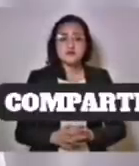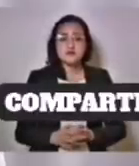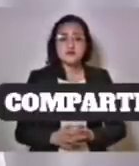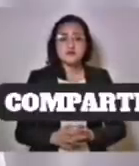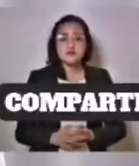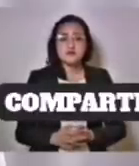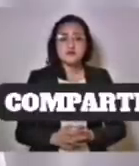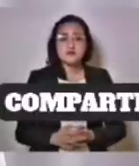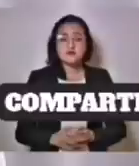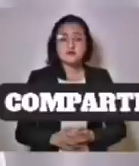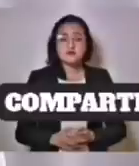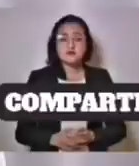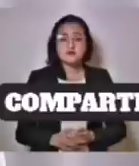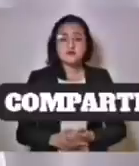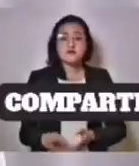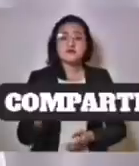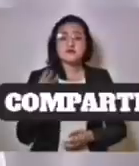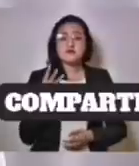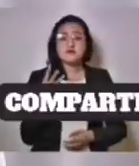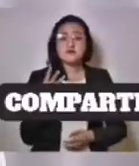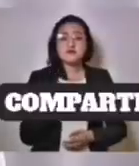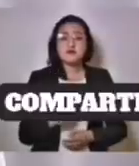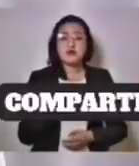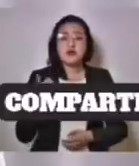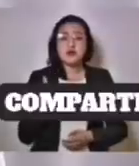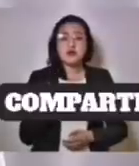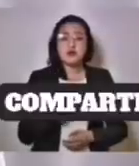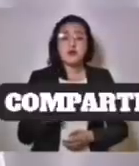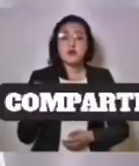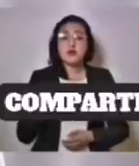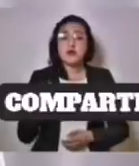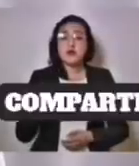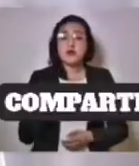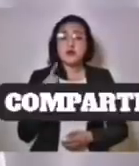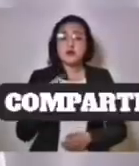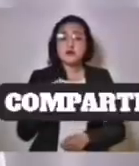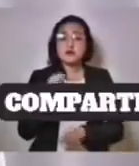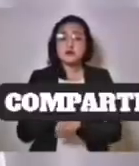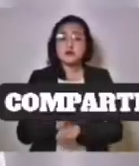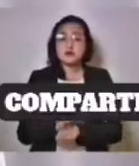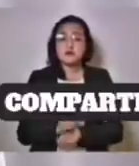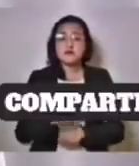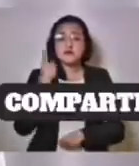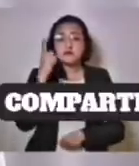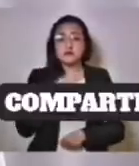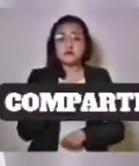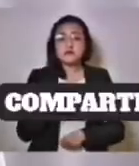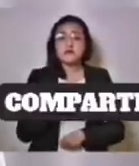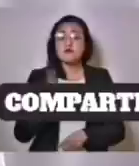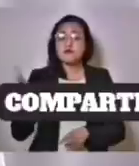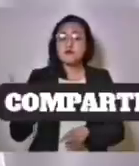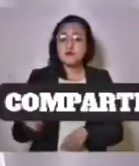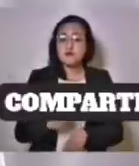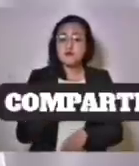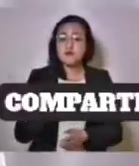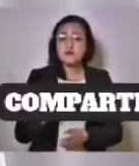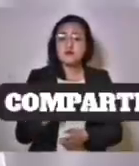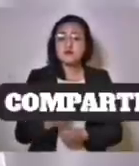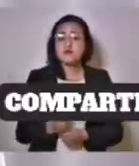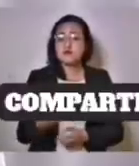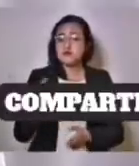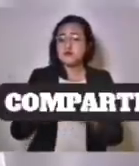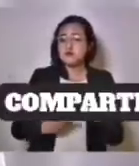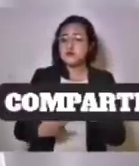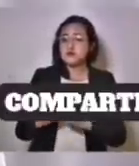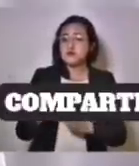agosto, cuando haya una semana para la reincorporación de